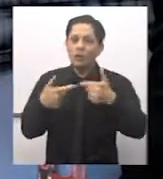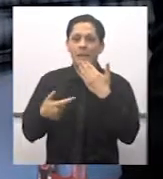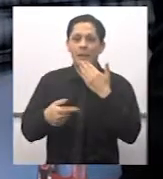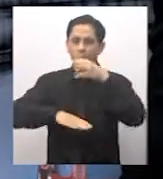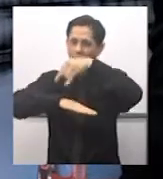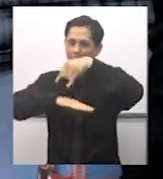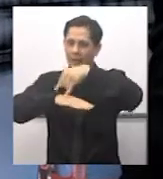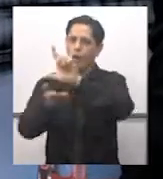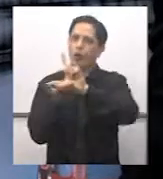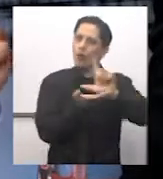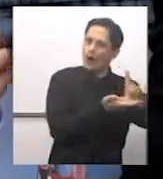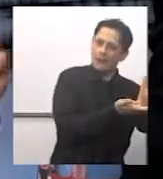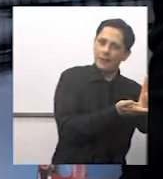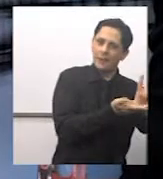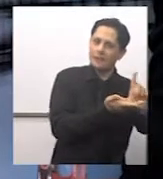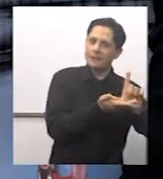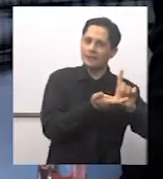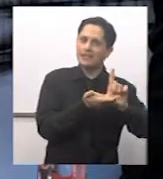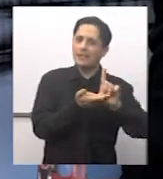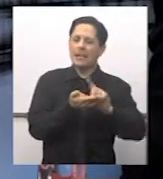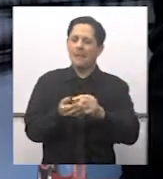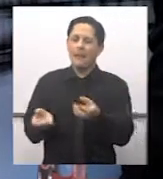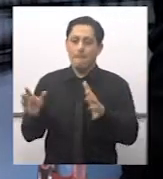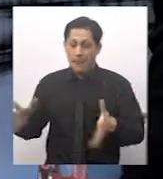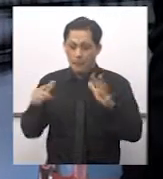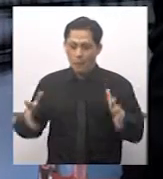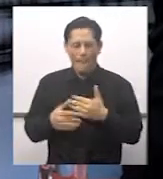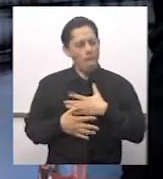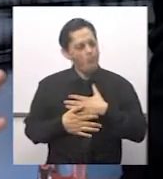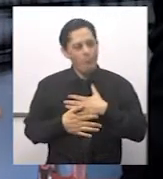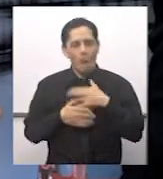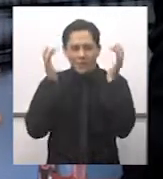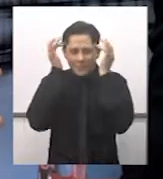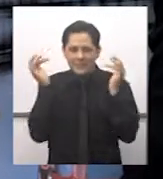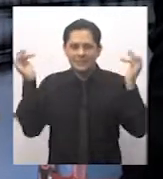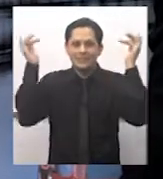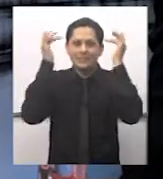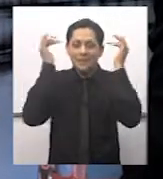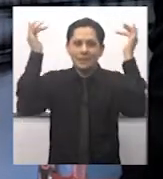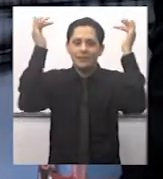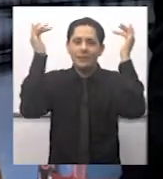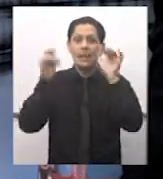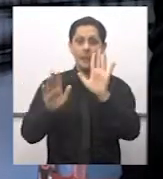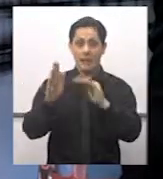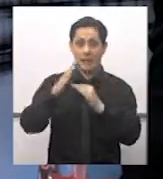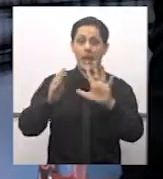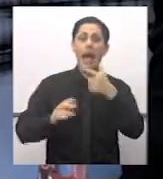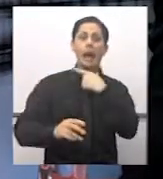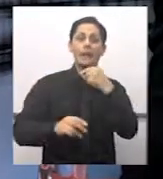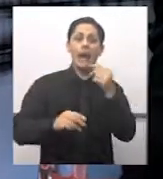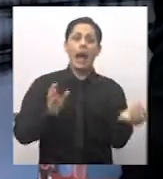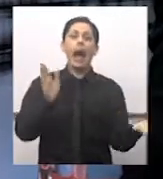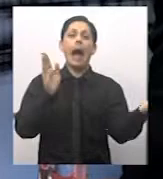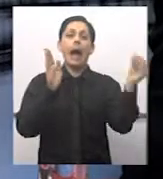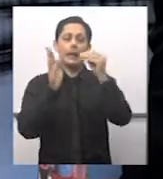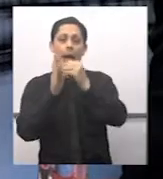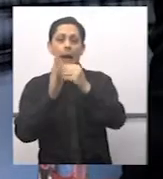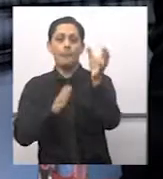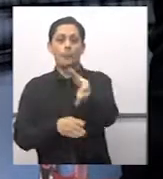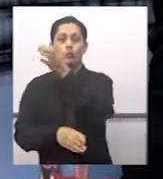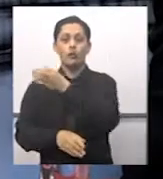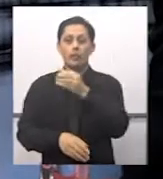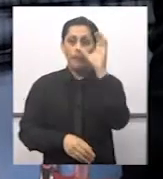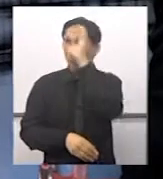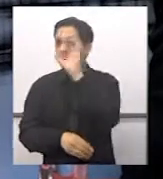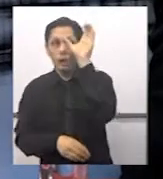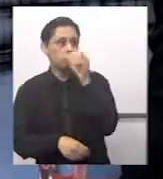muy contento por esto. Y le quería agregar un tema que no se me olvide para las personas que están buscando trabajo. Nosotros, el presidente Piñera